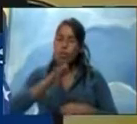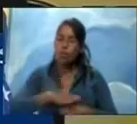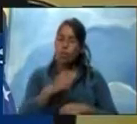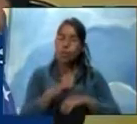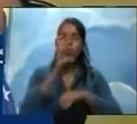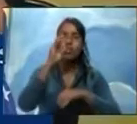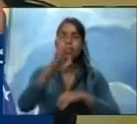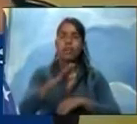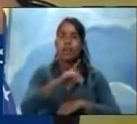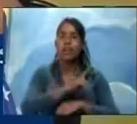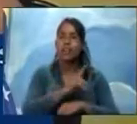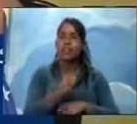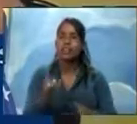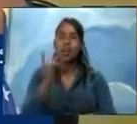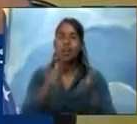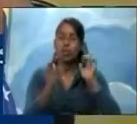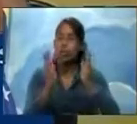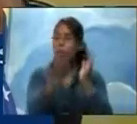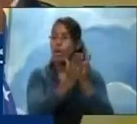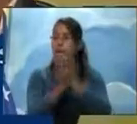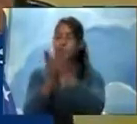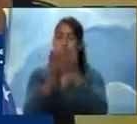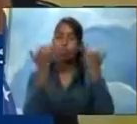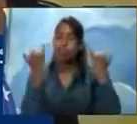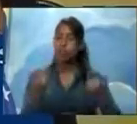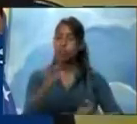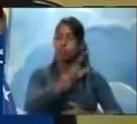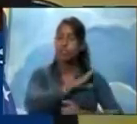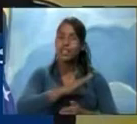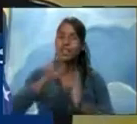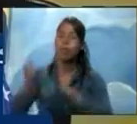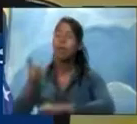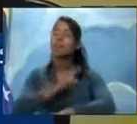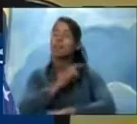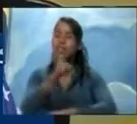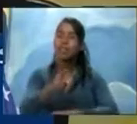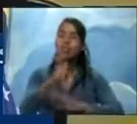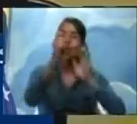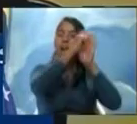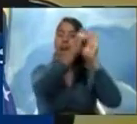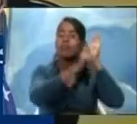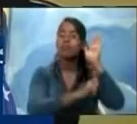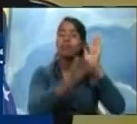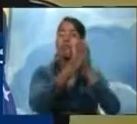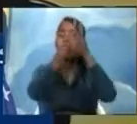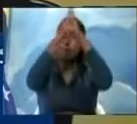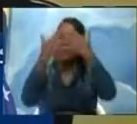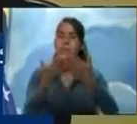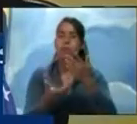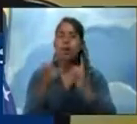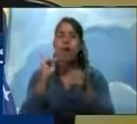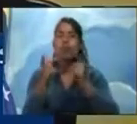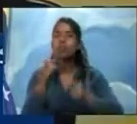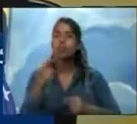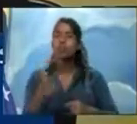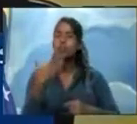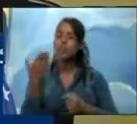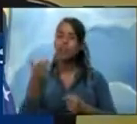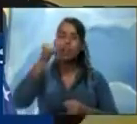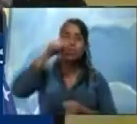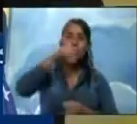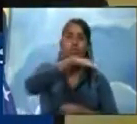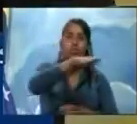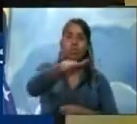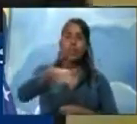dejar de algunos estudiosos modernos, y aparte de esto también expositores bíblicos, que algunos dicen que eran ciudades